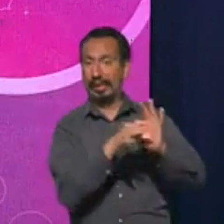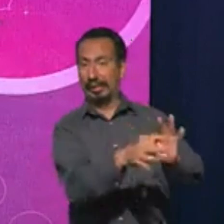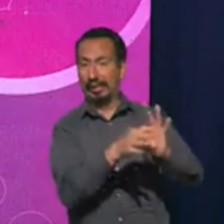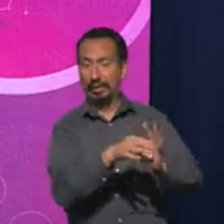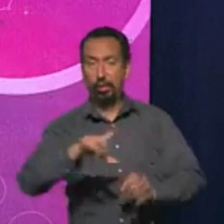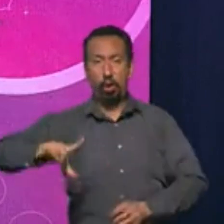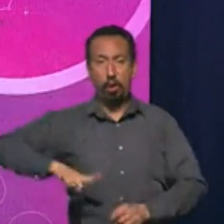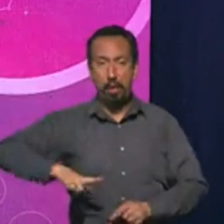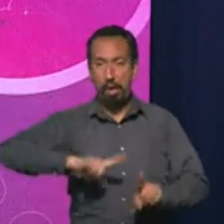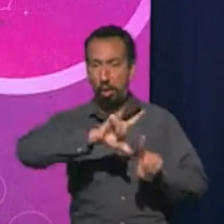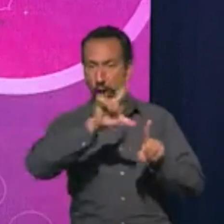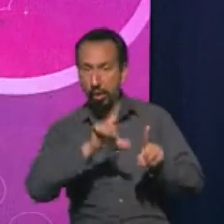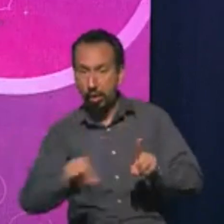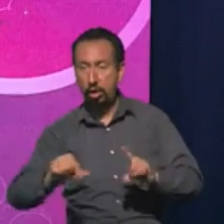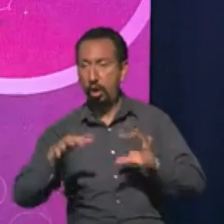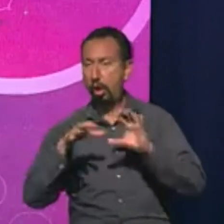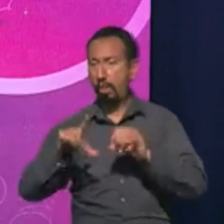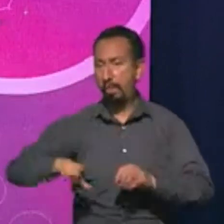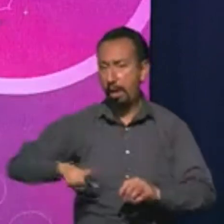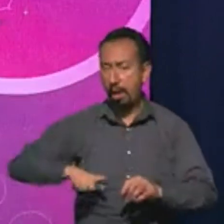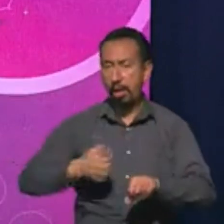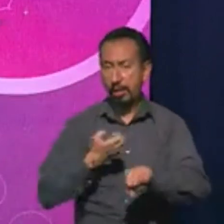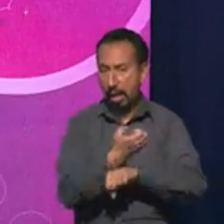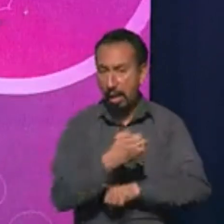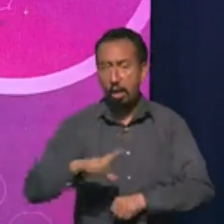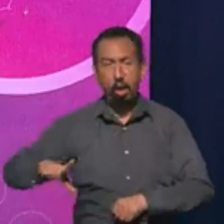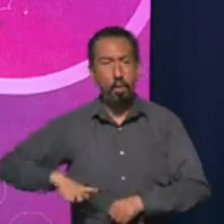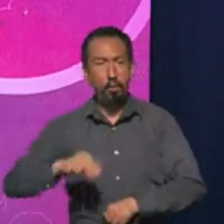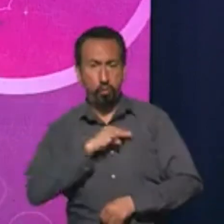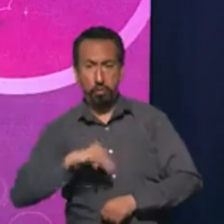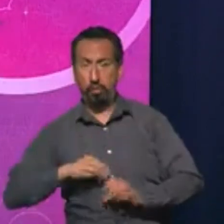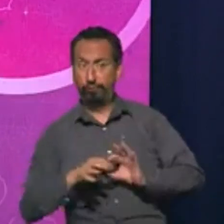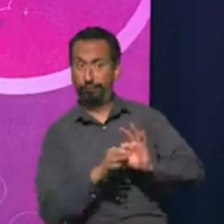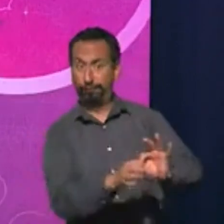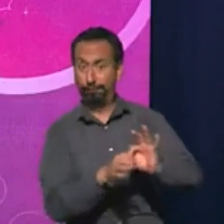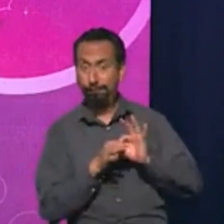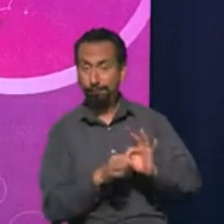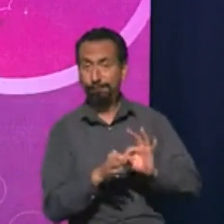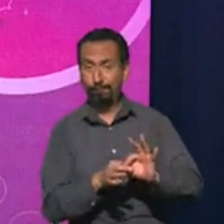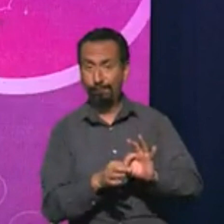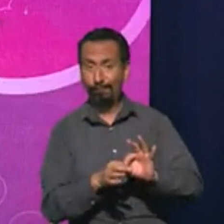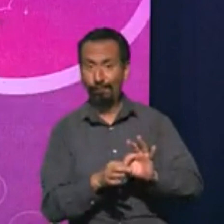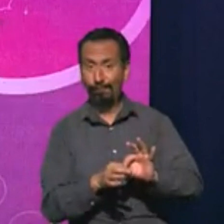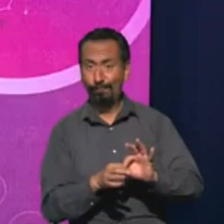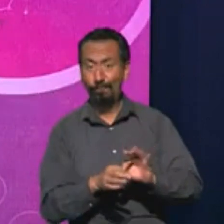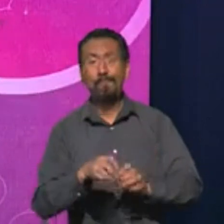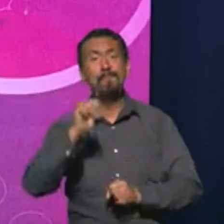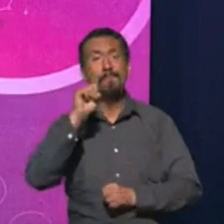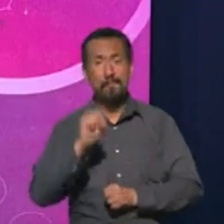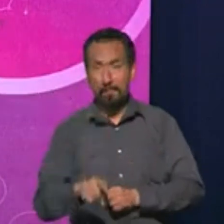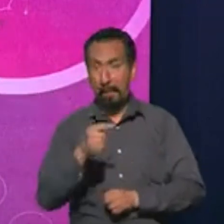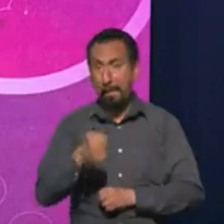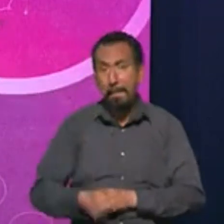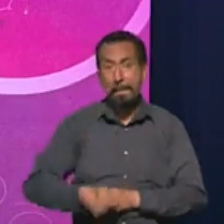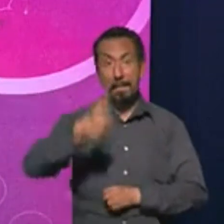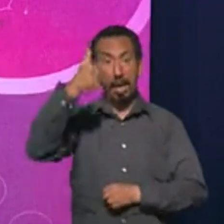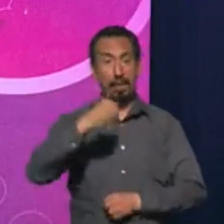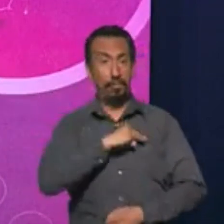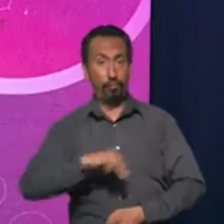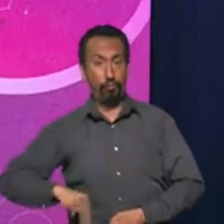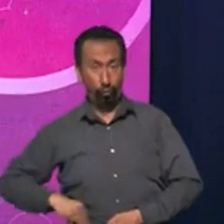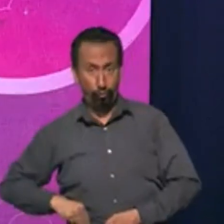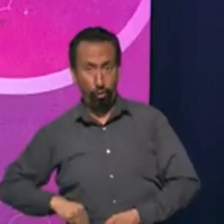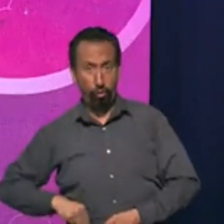estado y gobierno municipal somos el primer municipio en implementar la célula de búsqueda Y tenemos